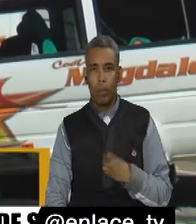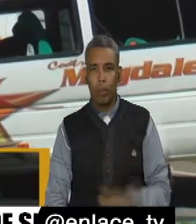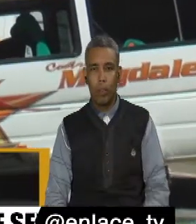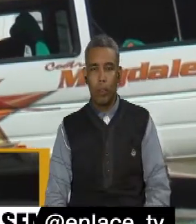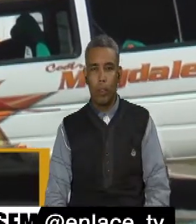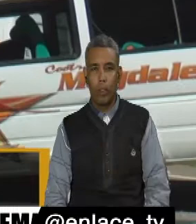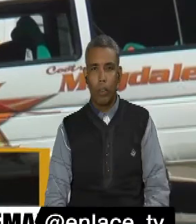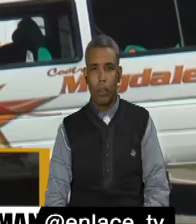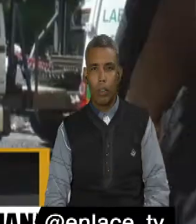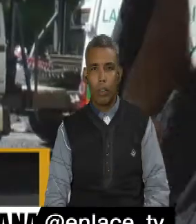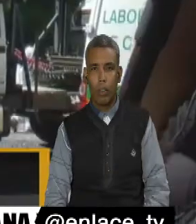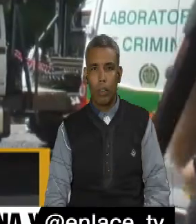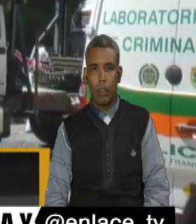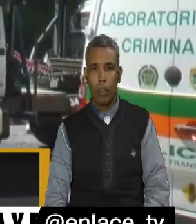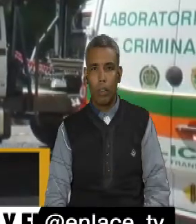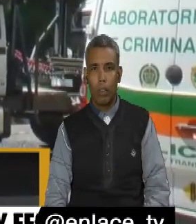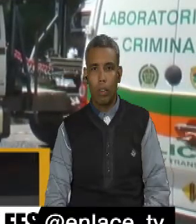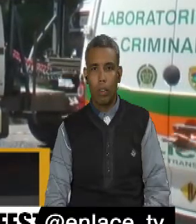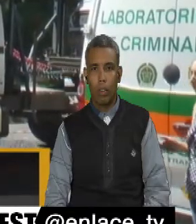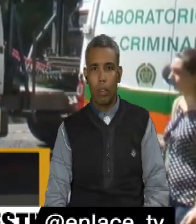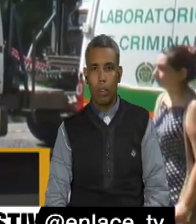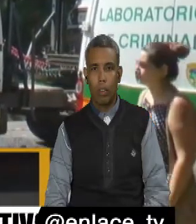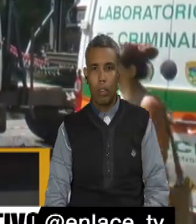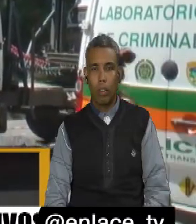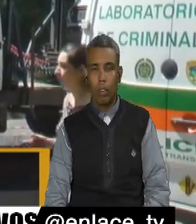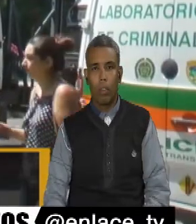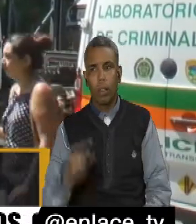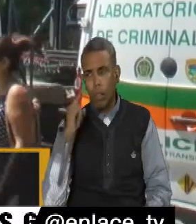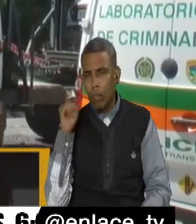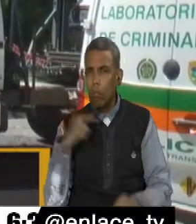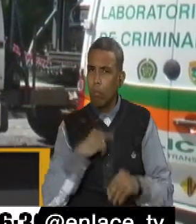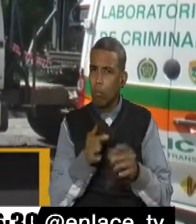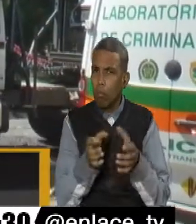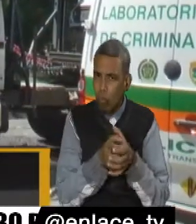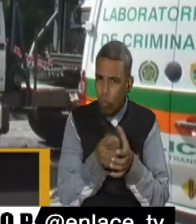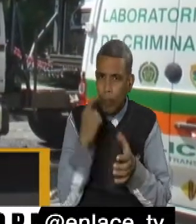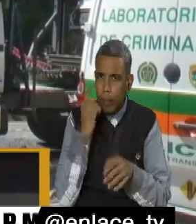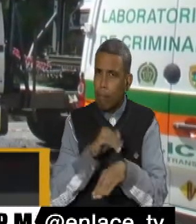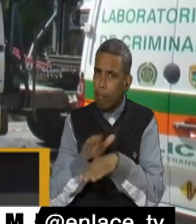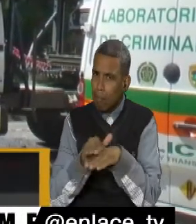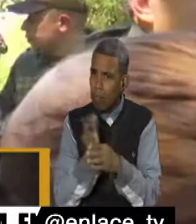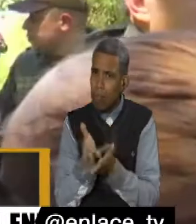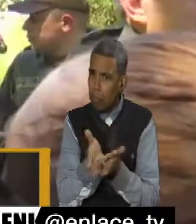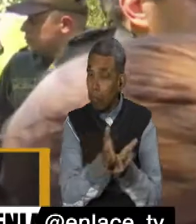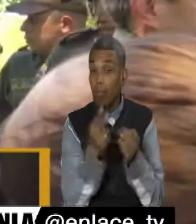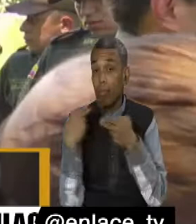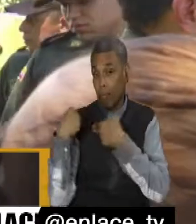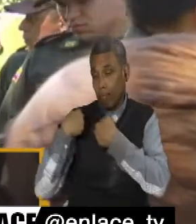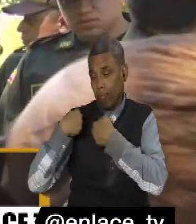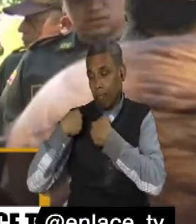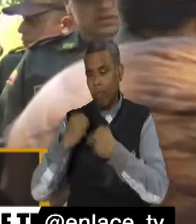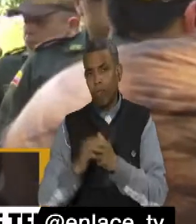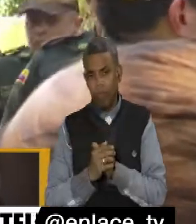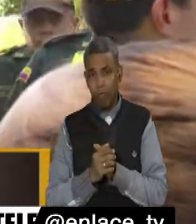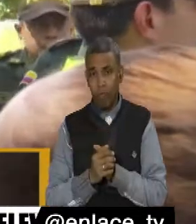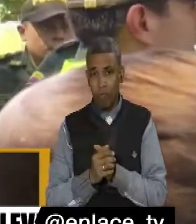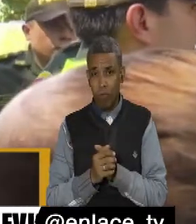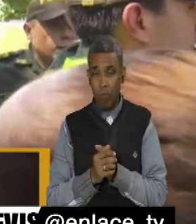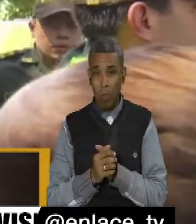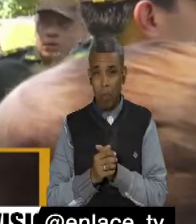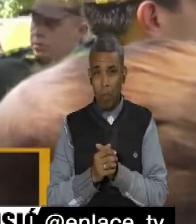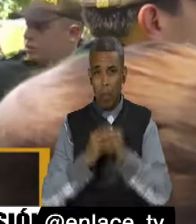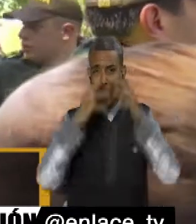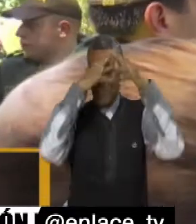tiene su agencia en salvar vidas en las vías de Colombia mediante campañas preventivas. Tiene una restricción, la restricción para los vehículos de carga fueron obviamente